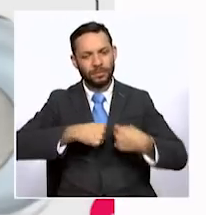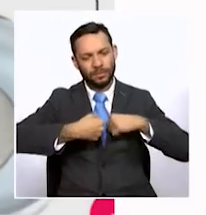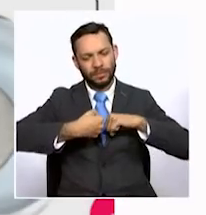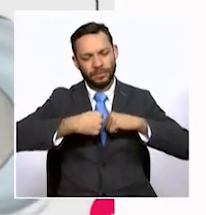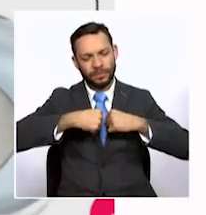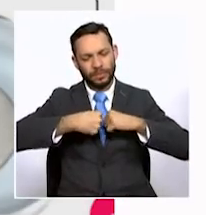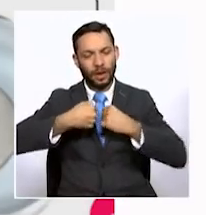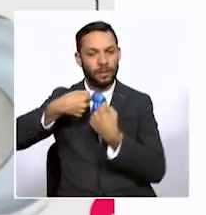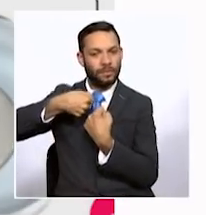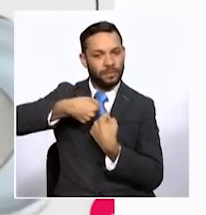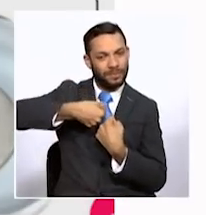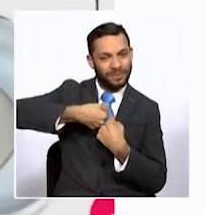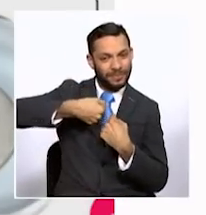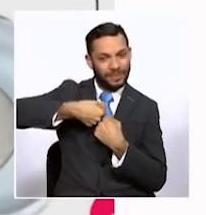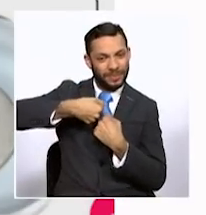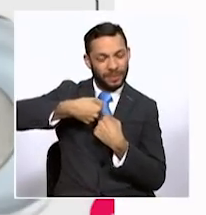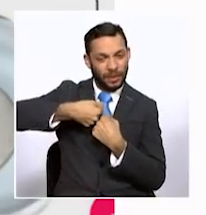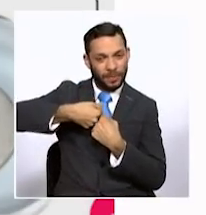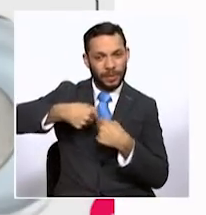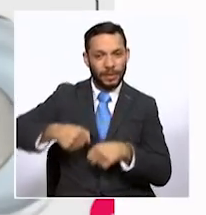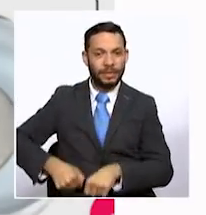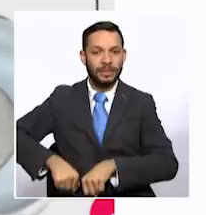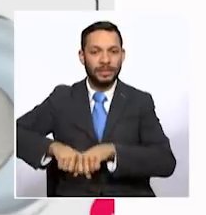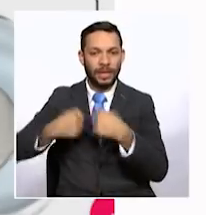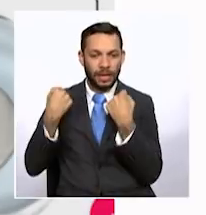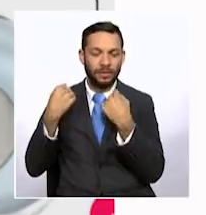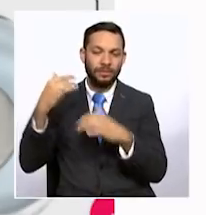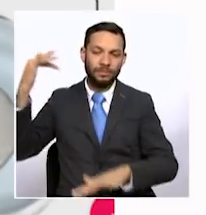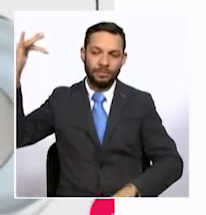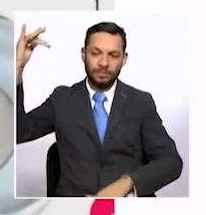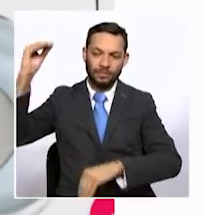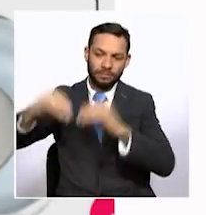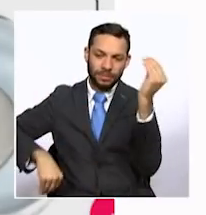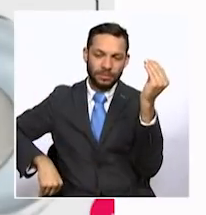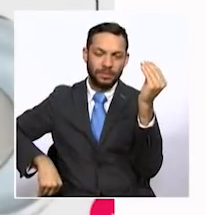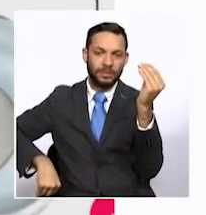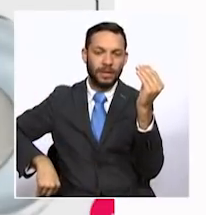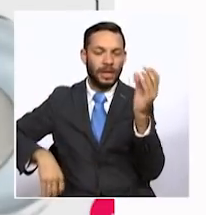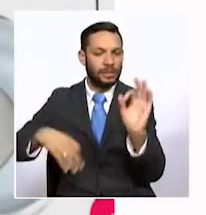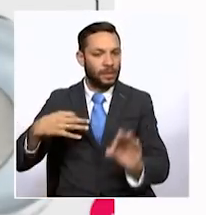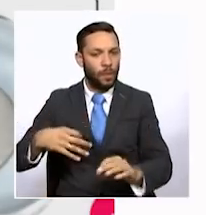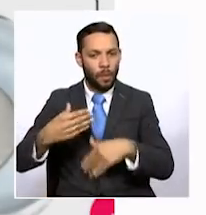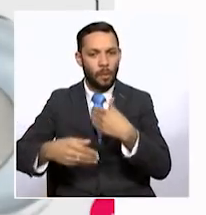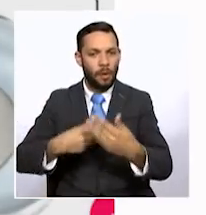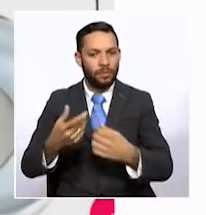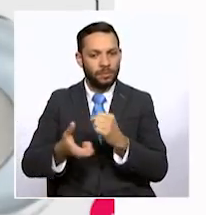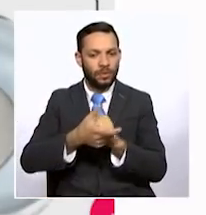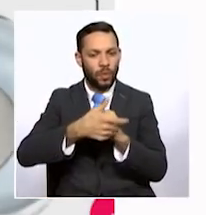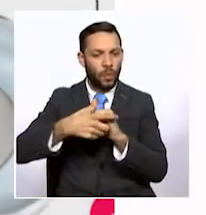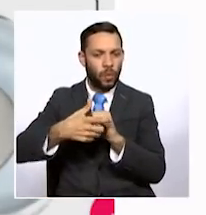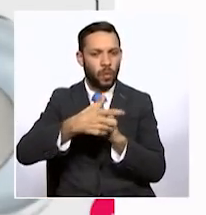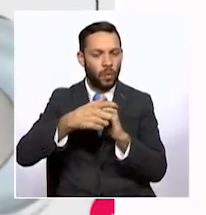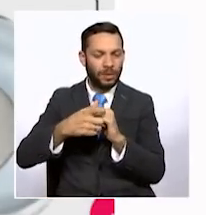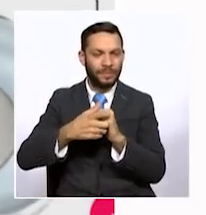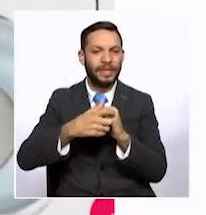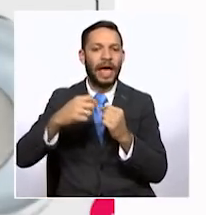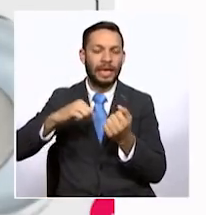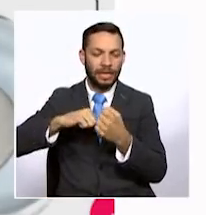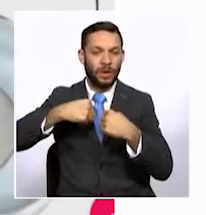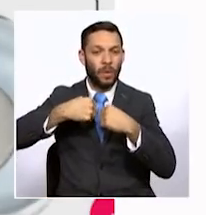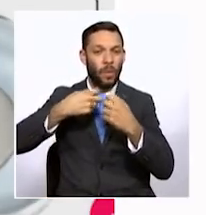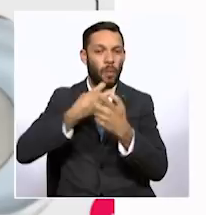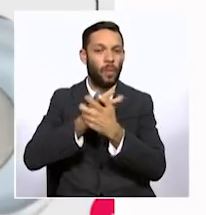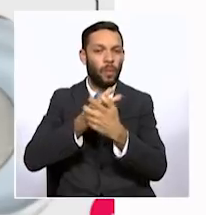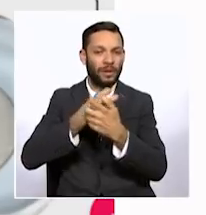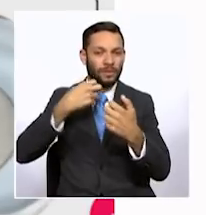igual esta que está acá se puede unir a esta y esto formar un desgaste generalizado y acabarse el cartílago y quedar rozando hueso contra hueso, que es lo que nos va